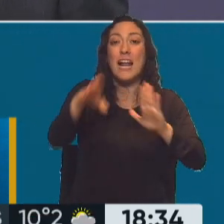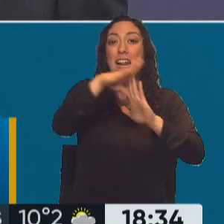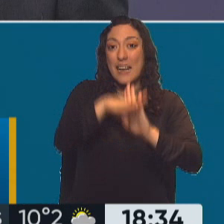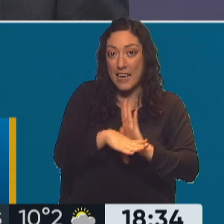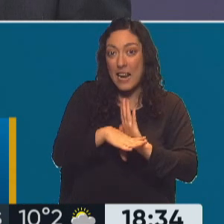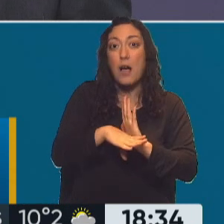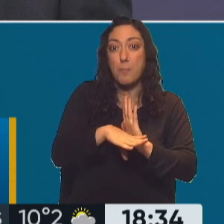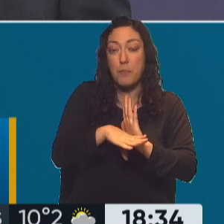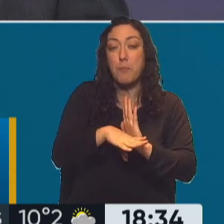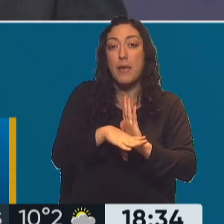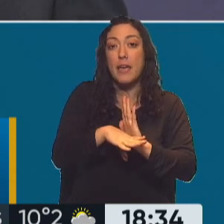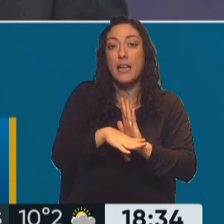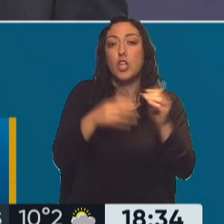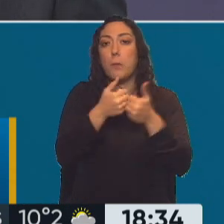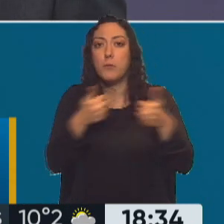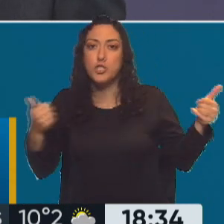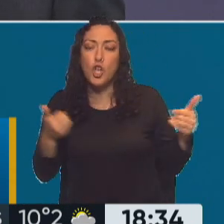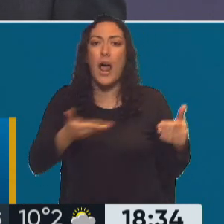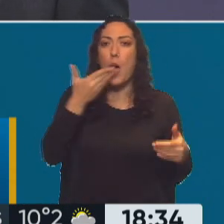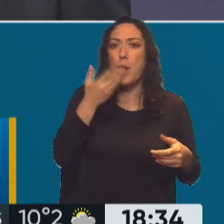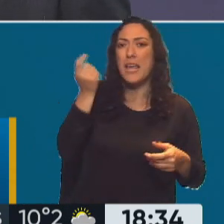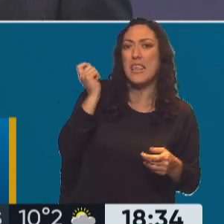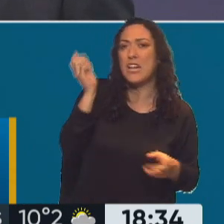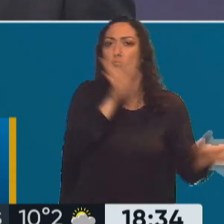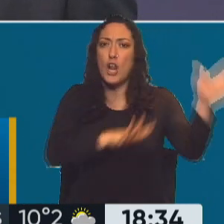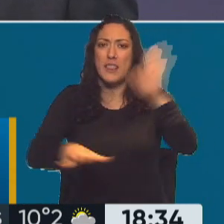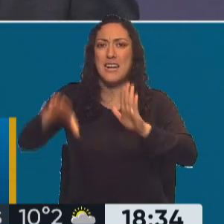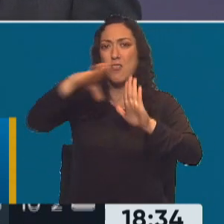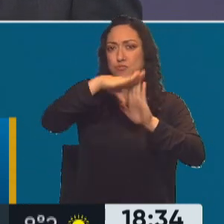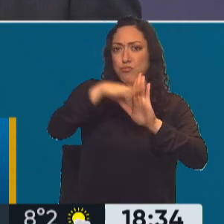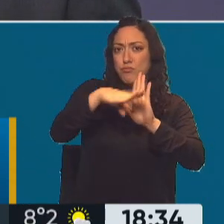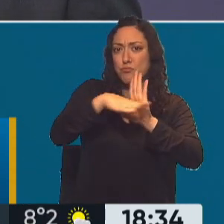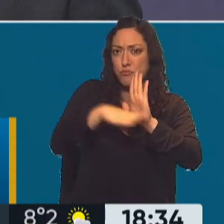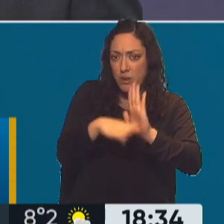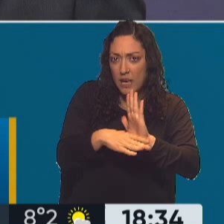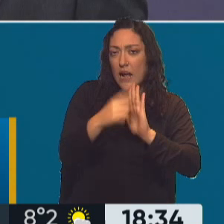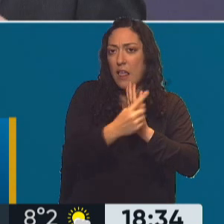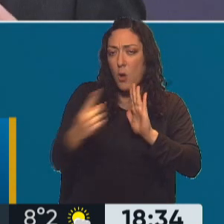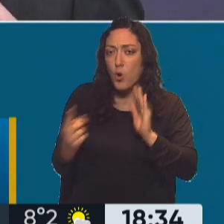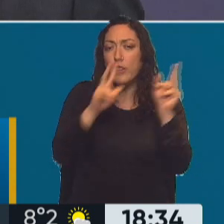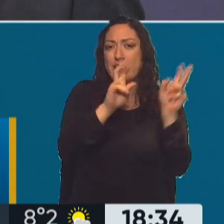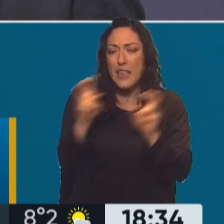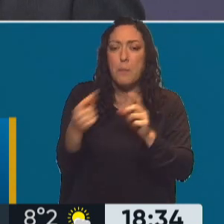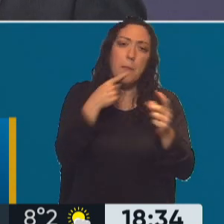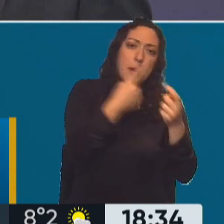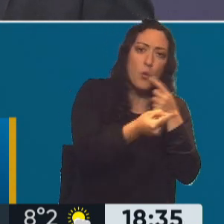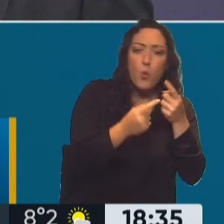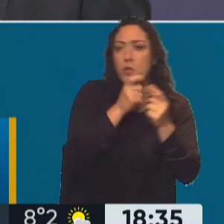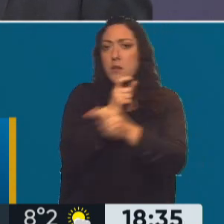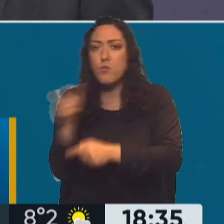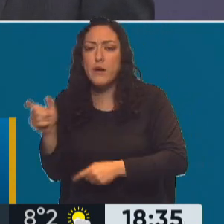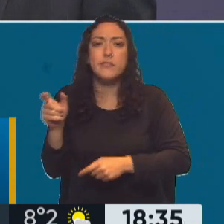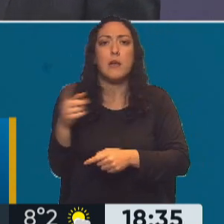y establecer las posiciones, las intervenciones, los órdenes en los que cada candidato empieza un tema, pregunta o responde,